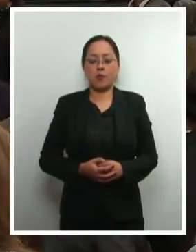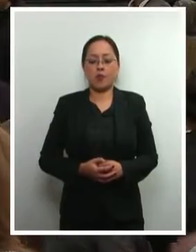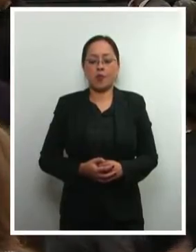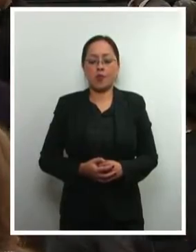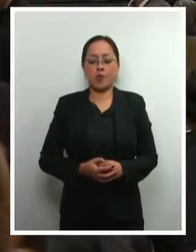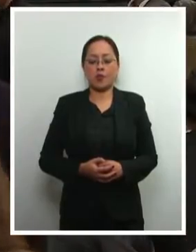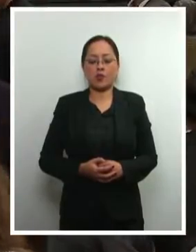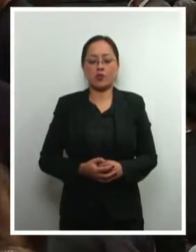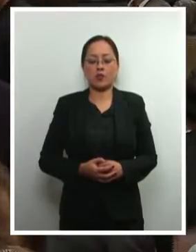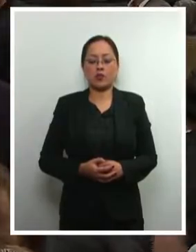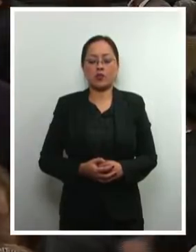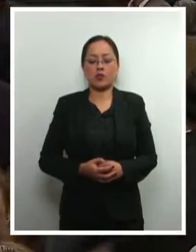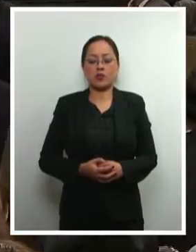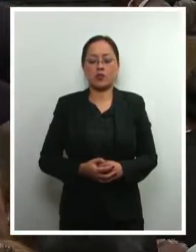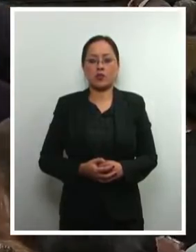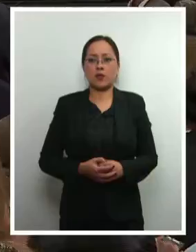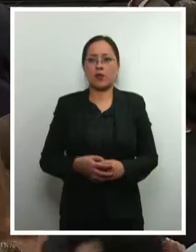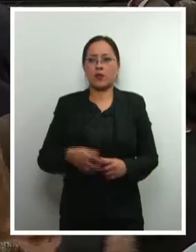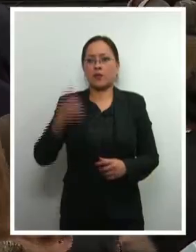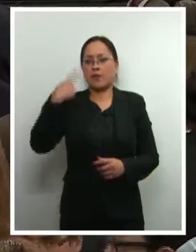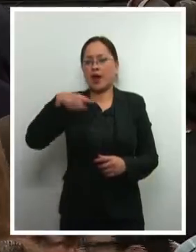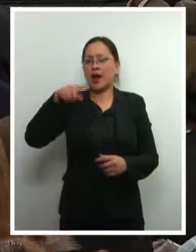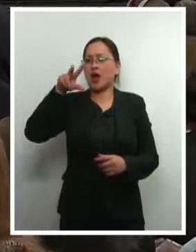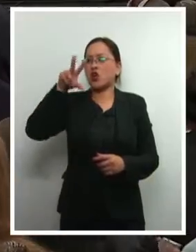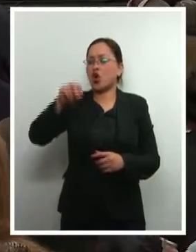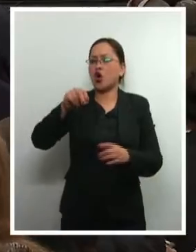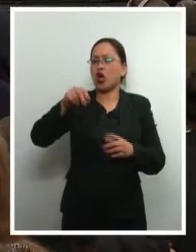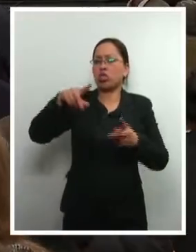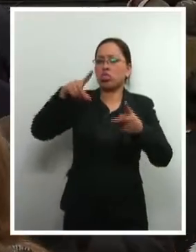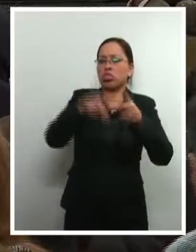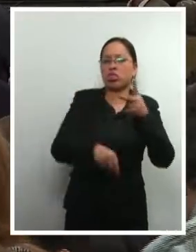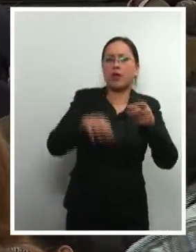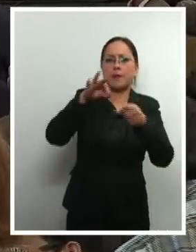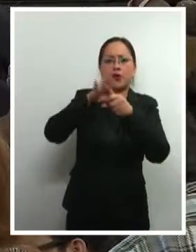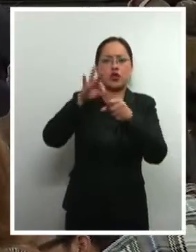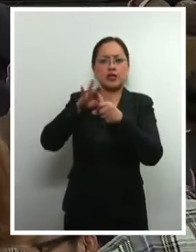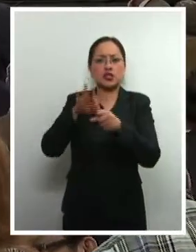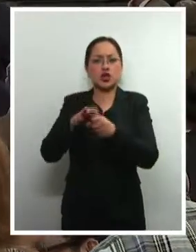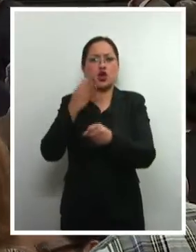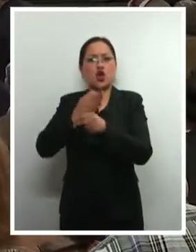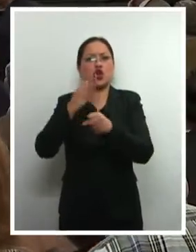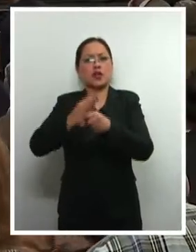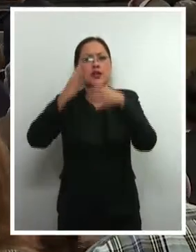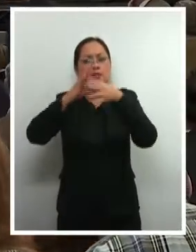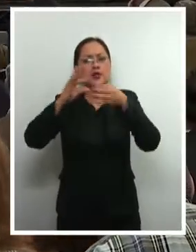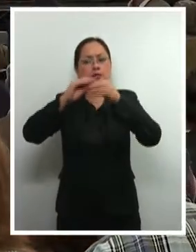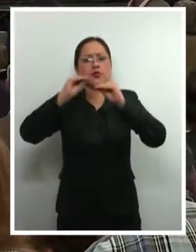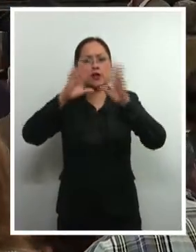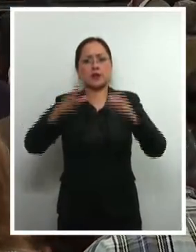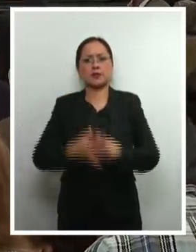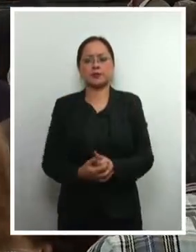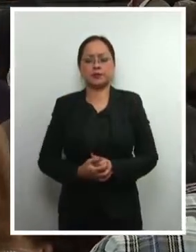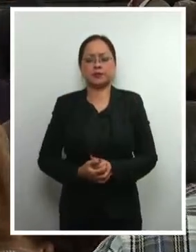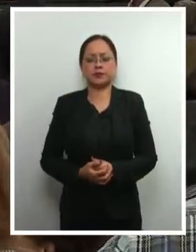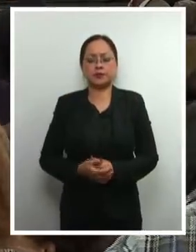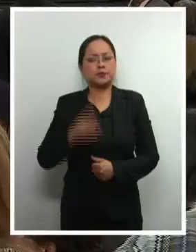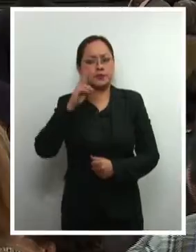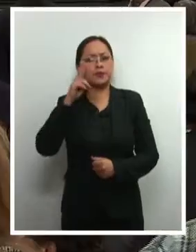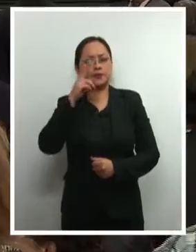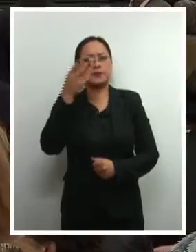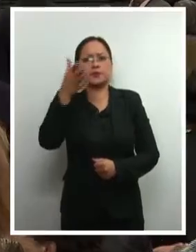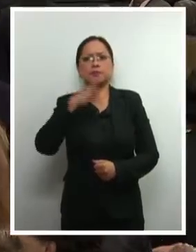Se hizo la aclaración. No apagar el sistema de votación, hacemos la aclaración de esta reserva. Escuchemos.